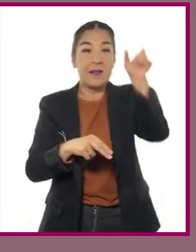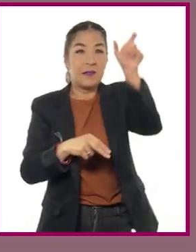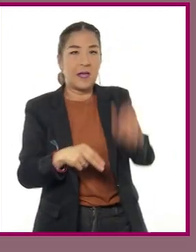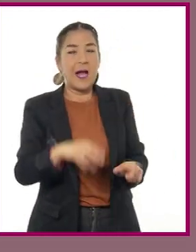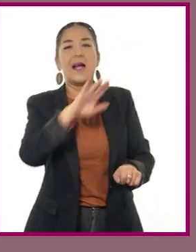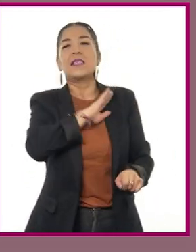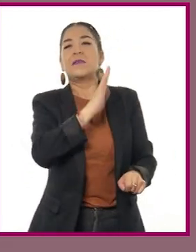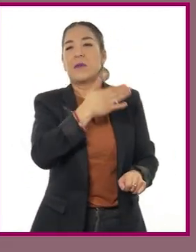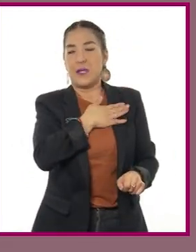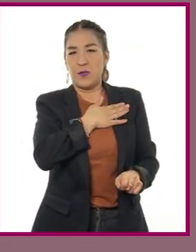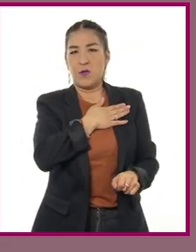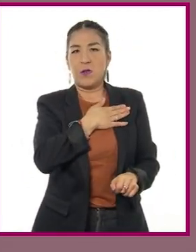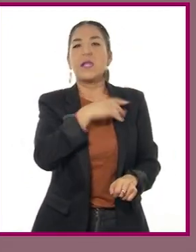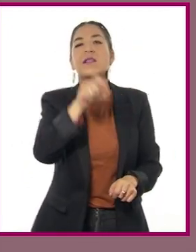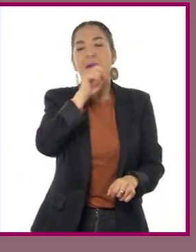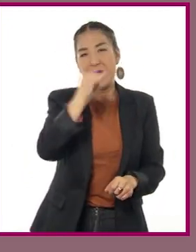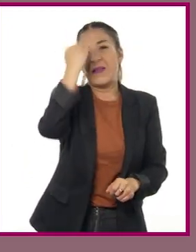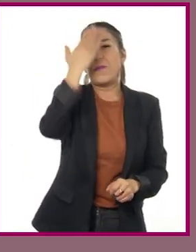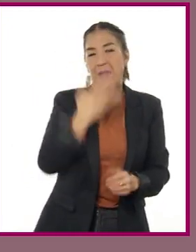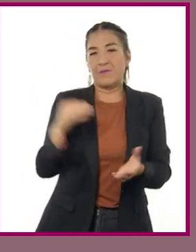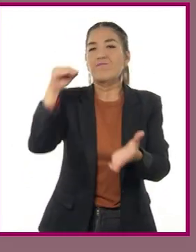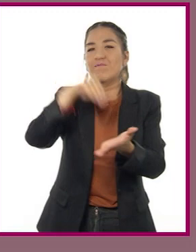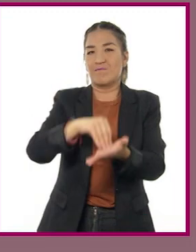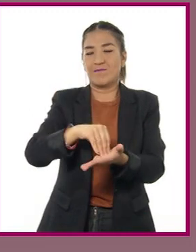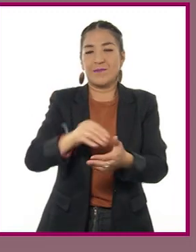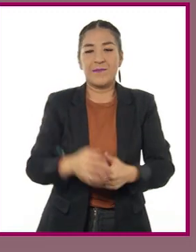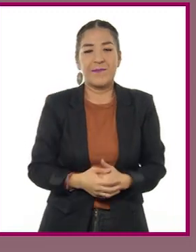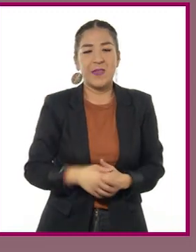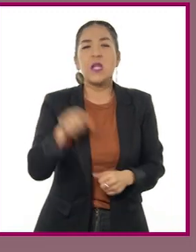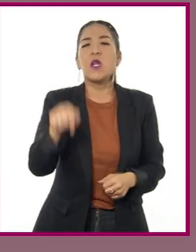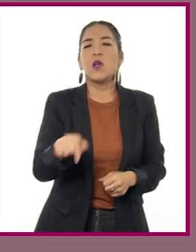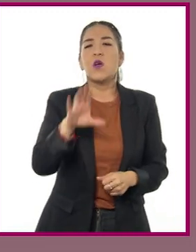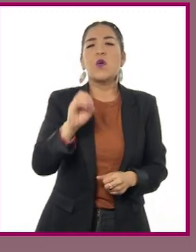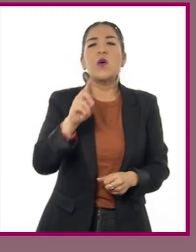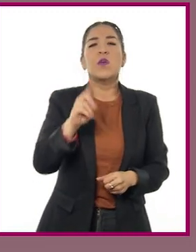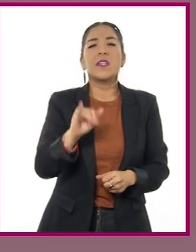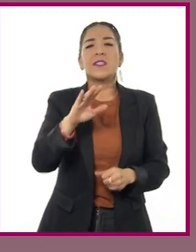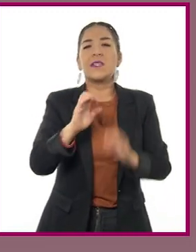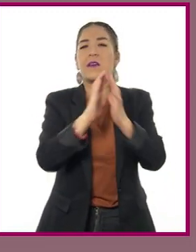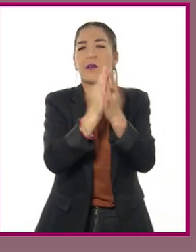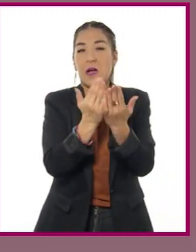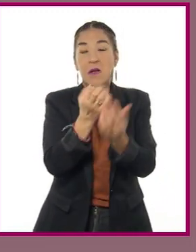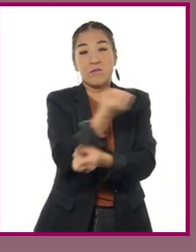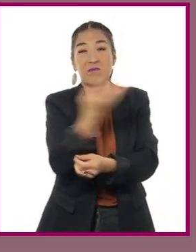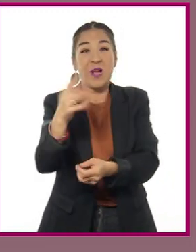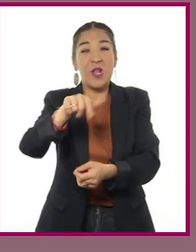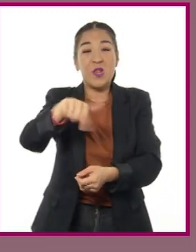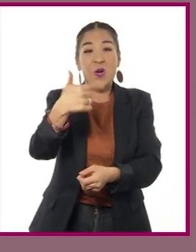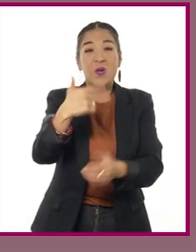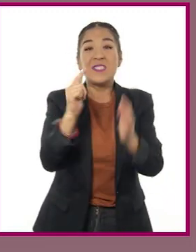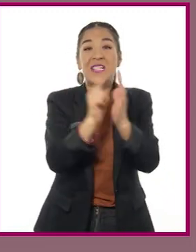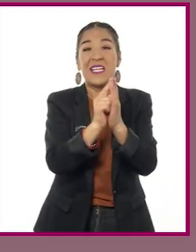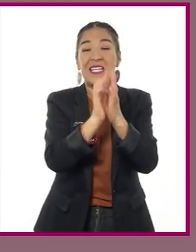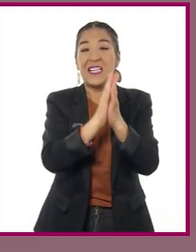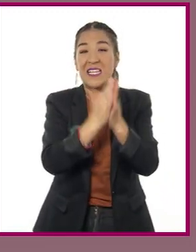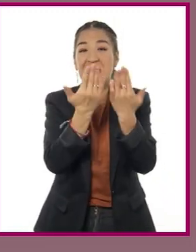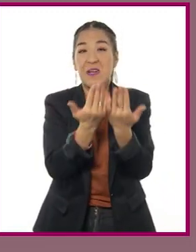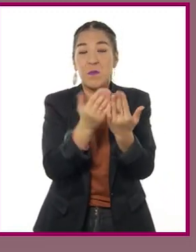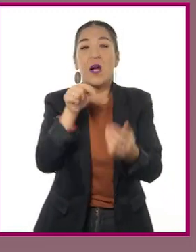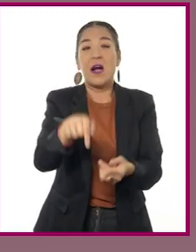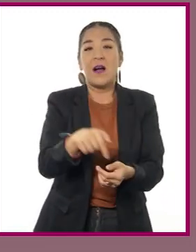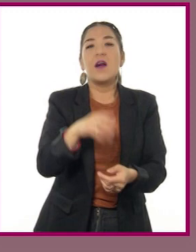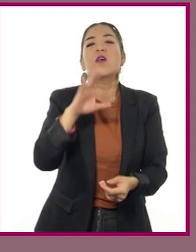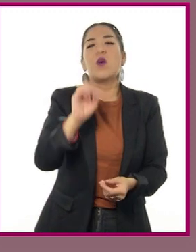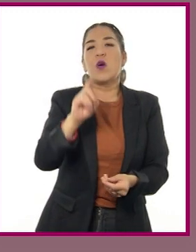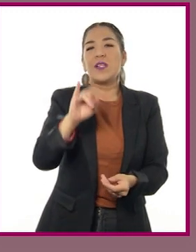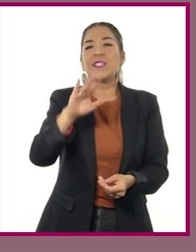castellano, además de las imágenes. El códice está organizado en 12 libros y es actualmente conocido como